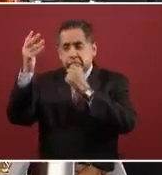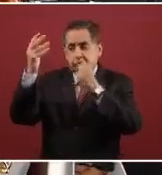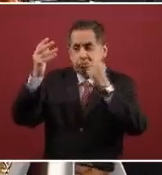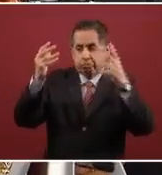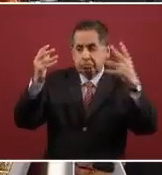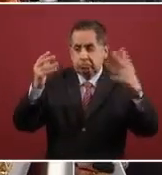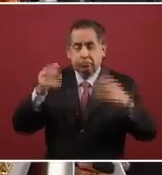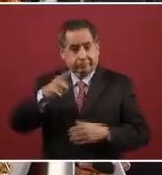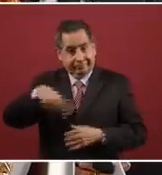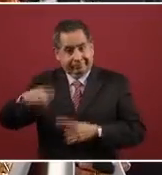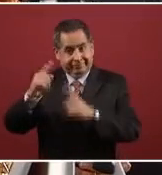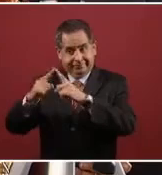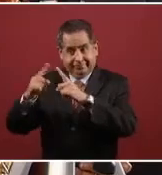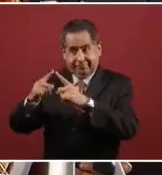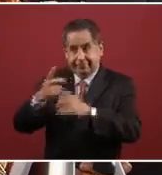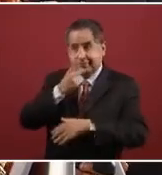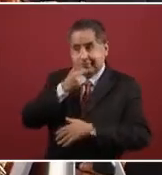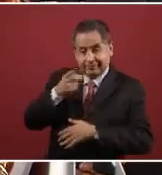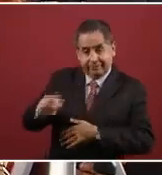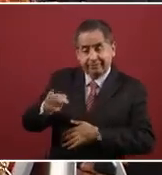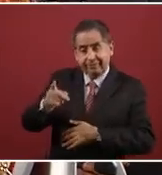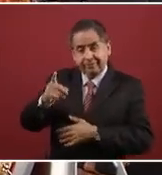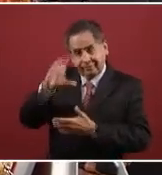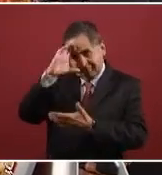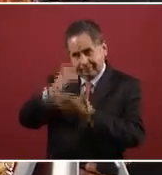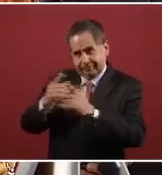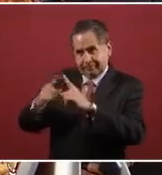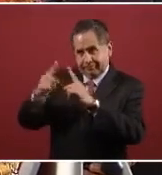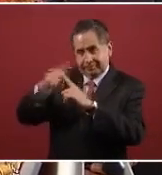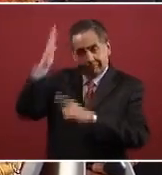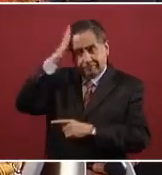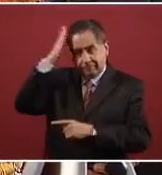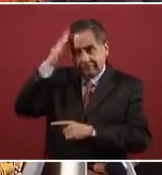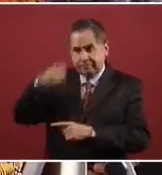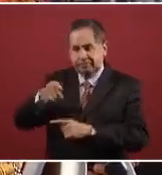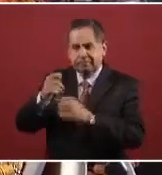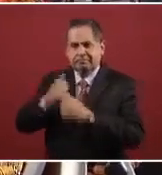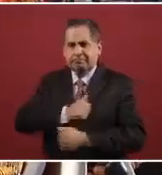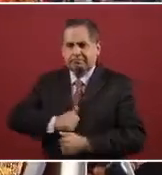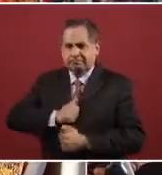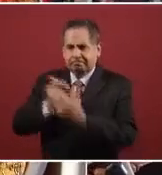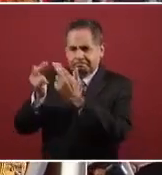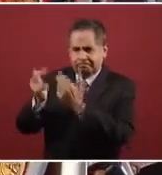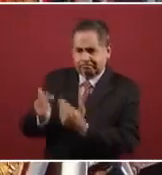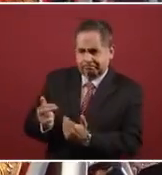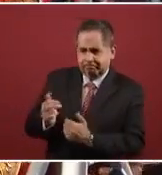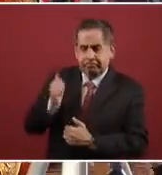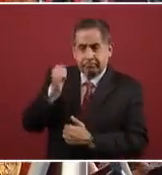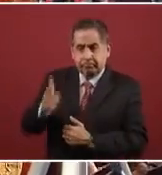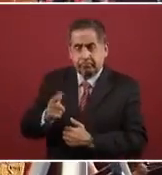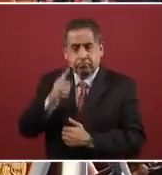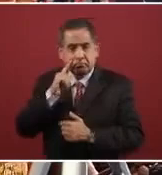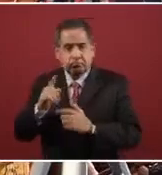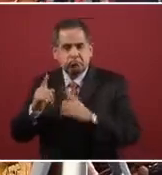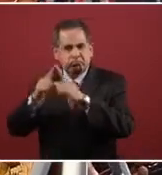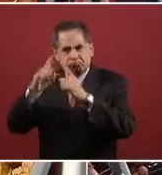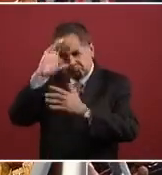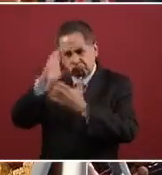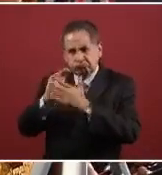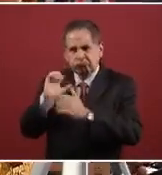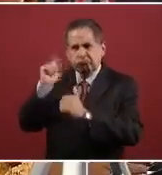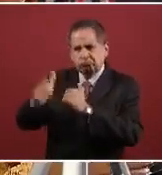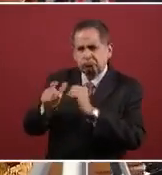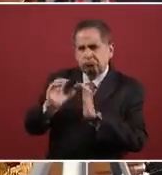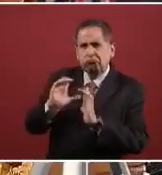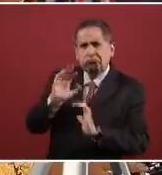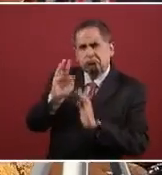han manifestado que la catedral sufre algún daño. Entonces, si ya se piensa cubrir la catedral en algún